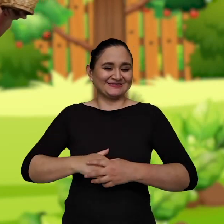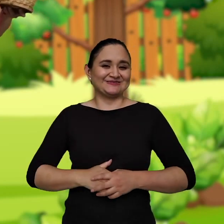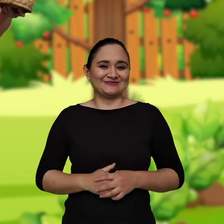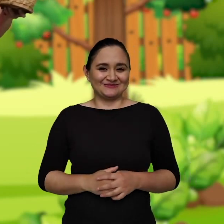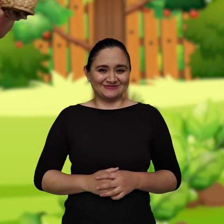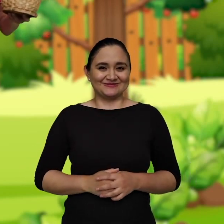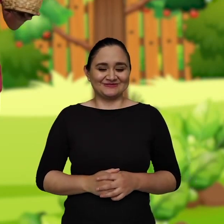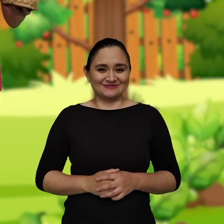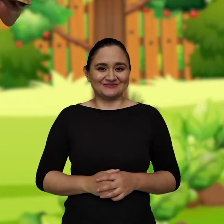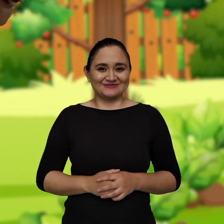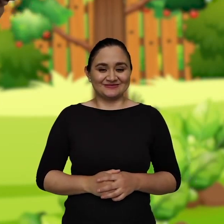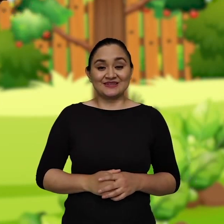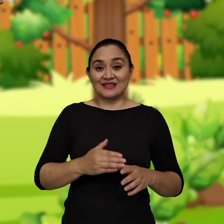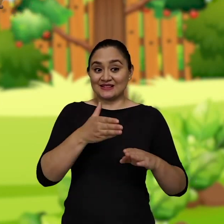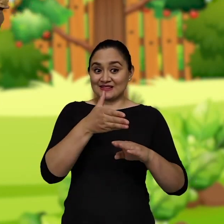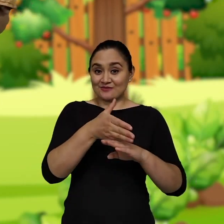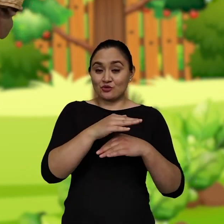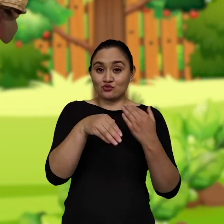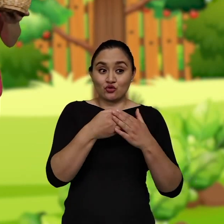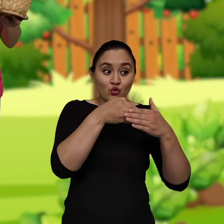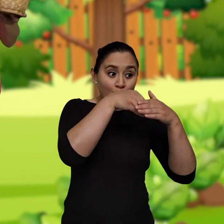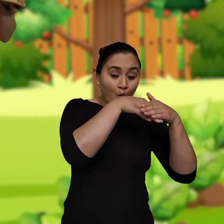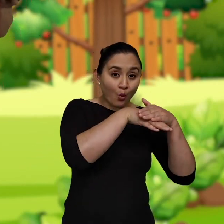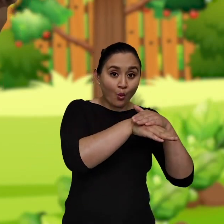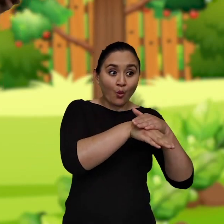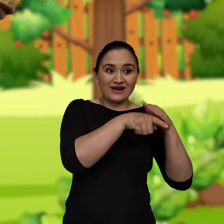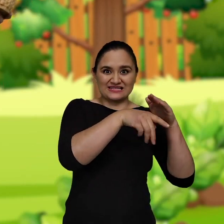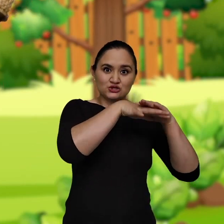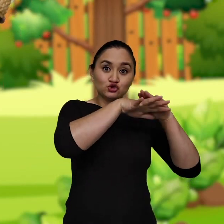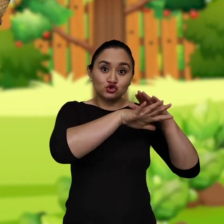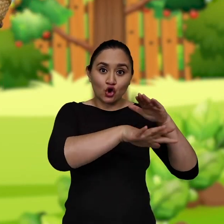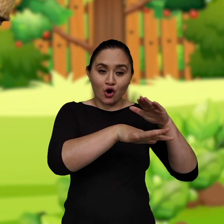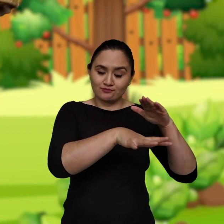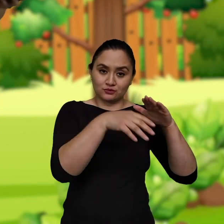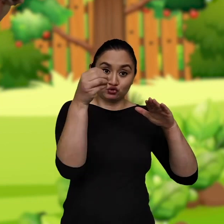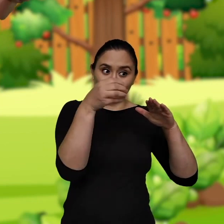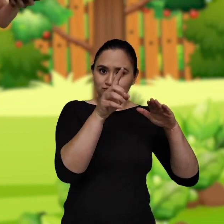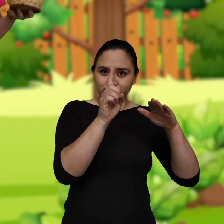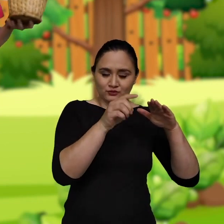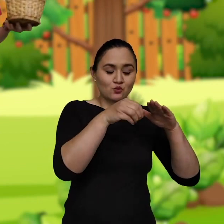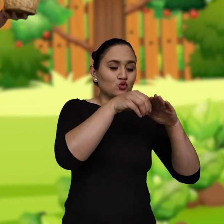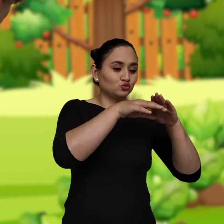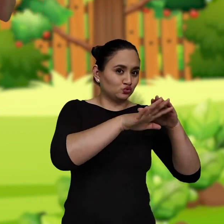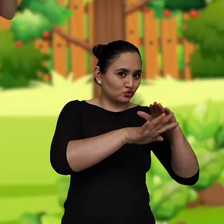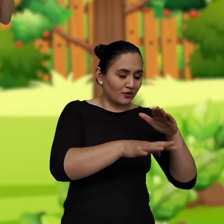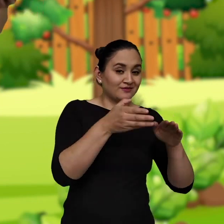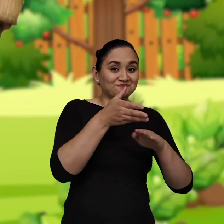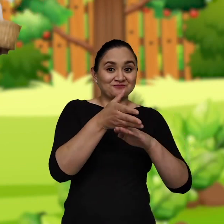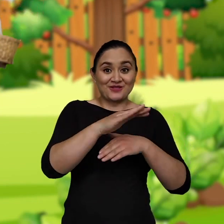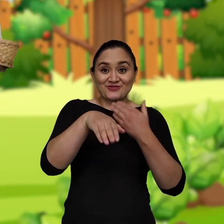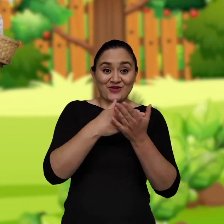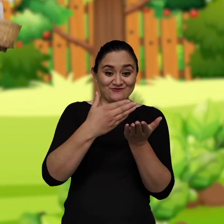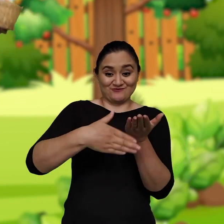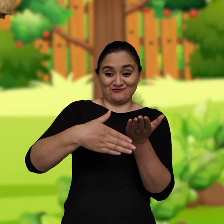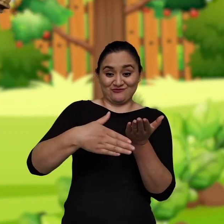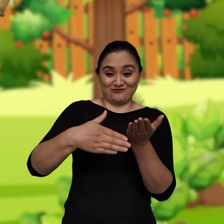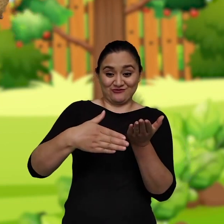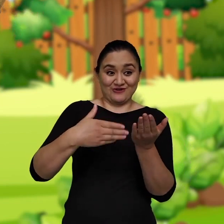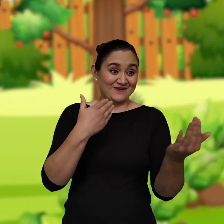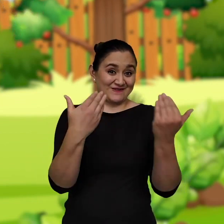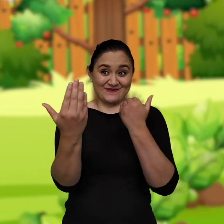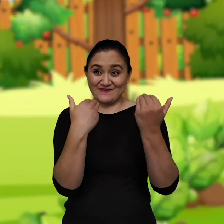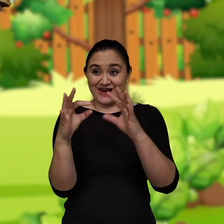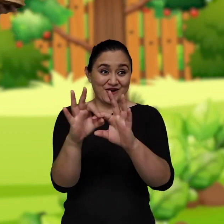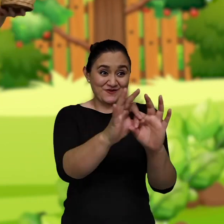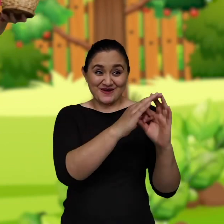agroecológico escolar. Luego los vamos a guardar bien a la sombra y después haremos una pambamesa de fin